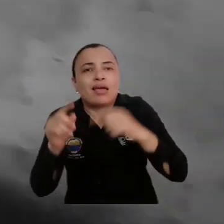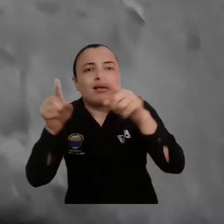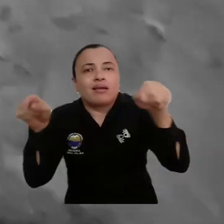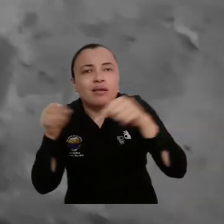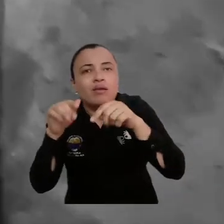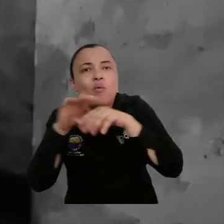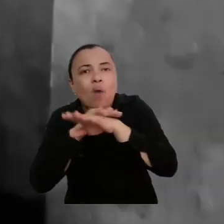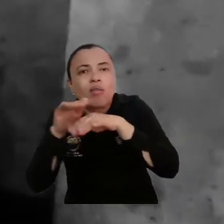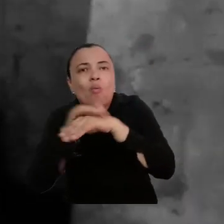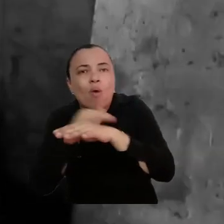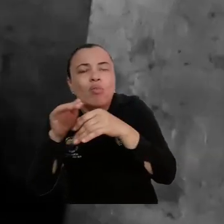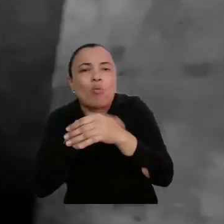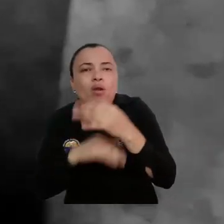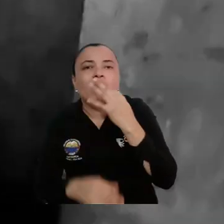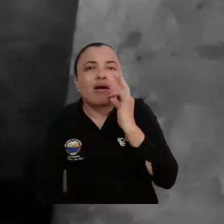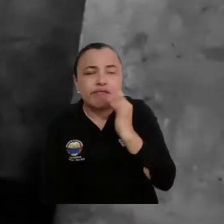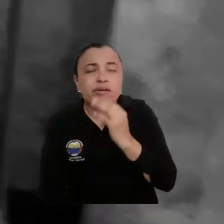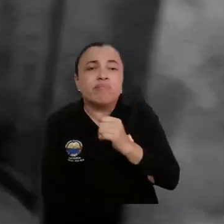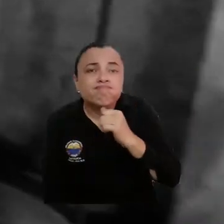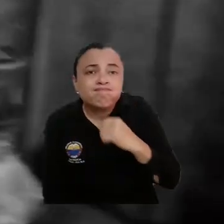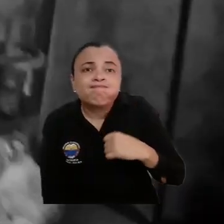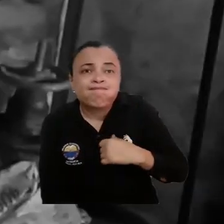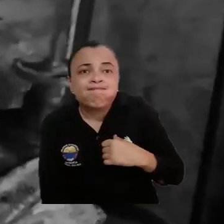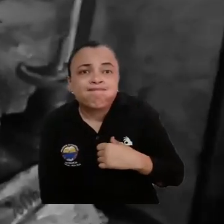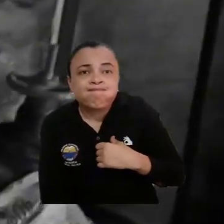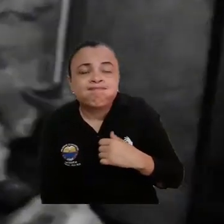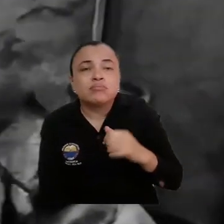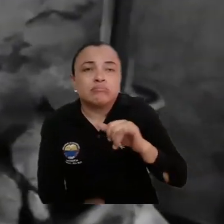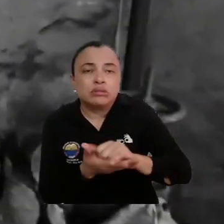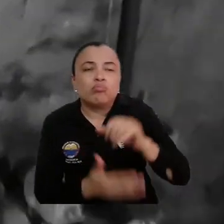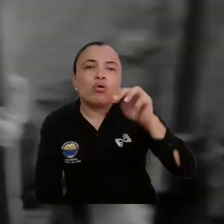depósito. Todas tenían su depósito ahí en Mazinga.